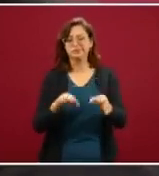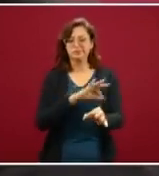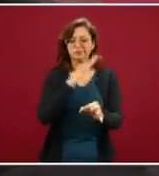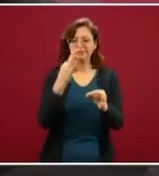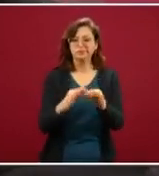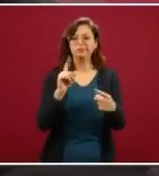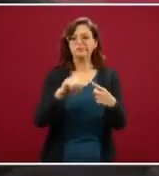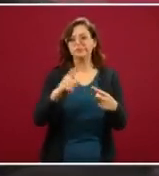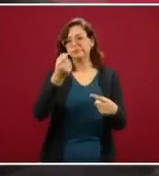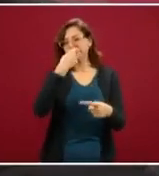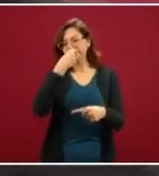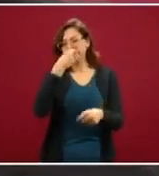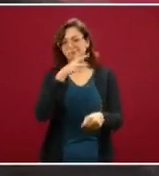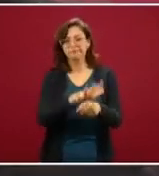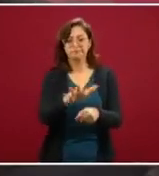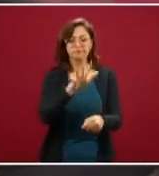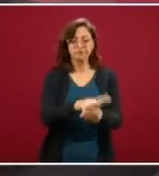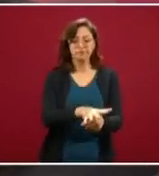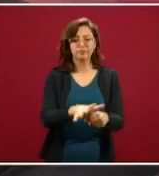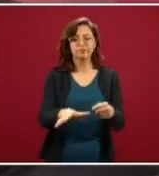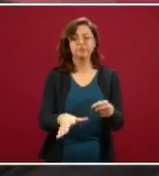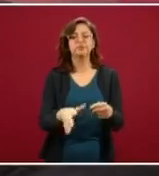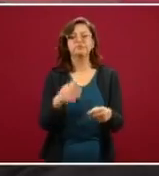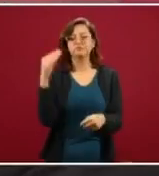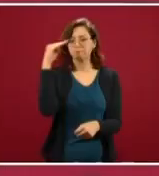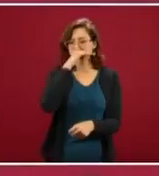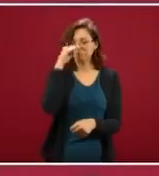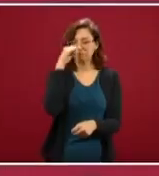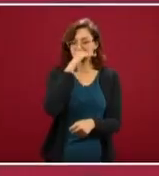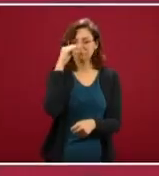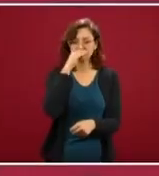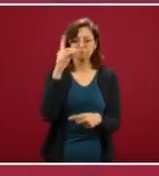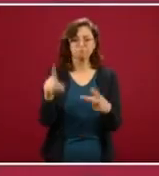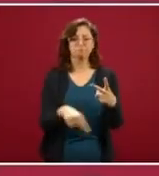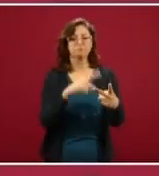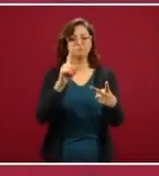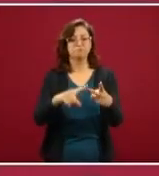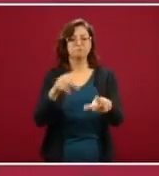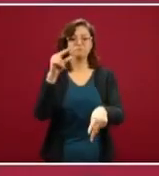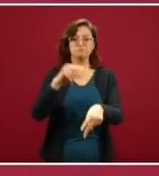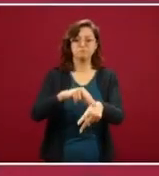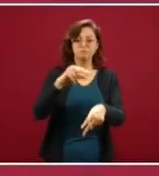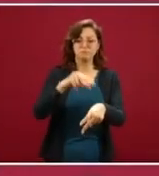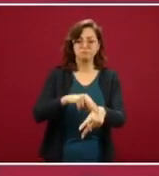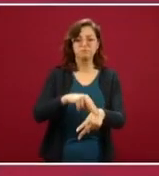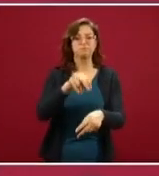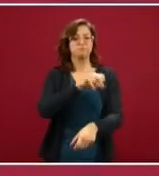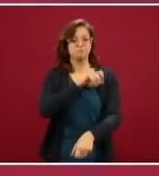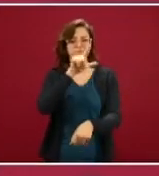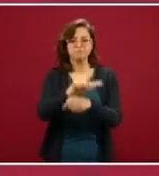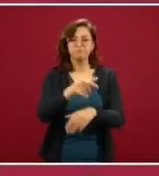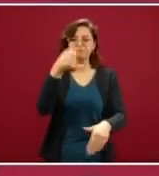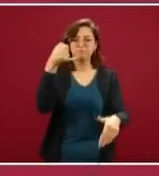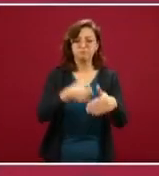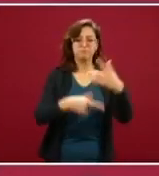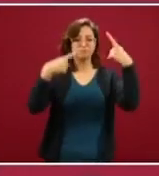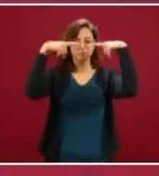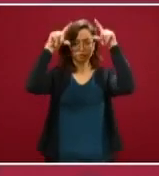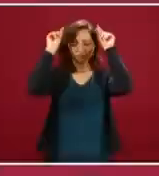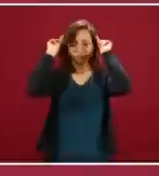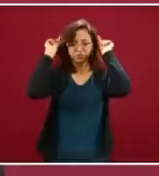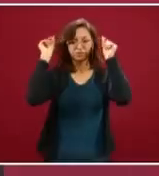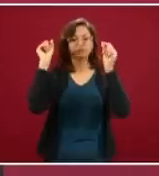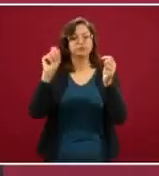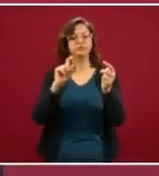abasto de medicina suficiente de manera gratuita, médicos, especialistas, enfermeras,